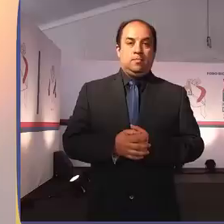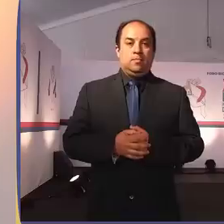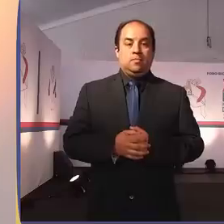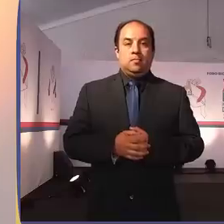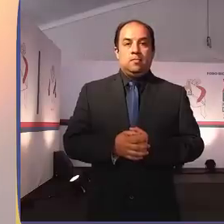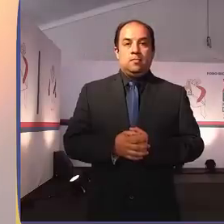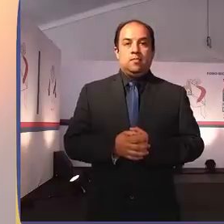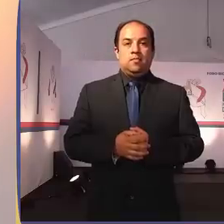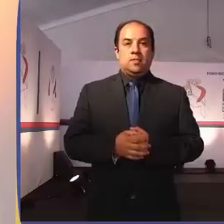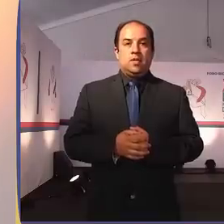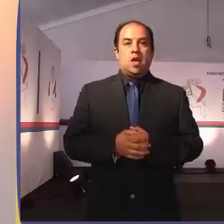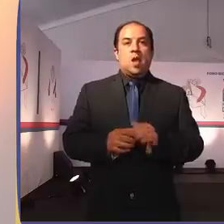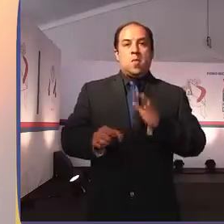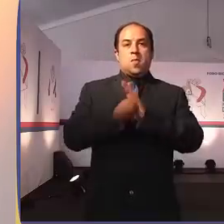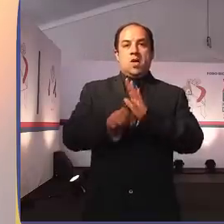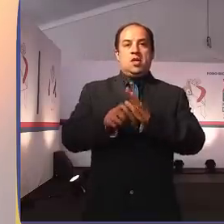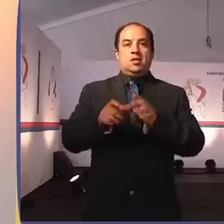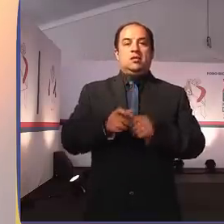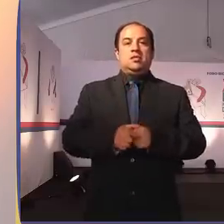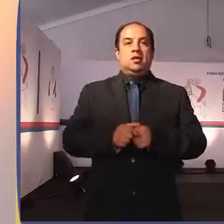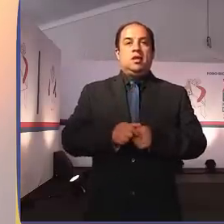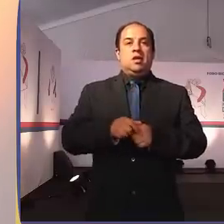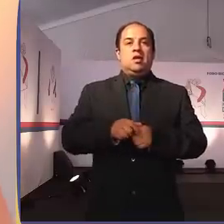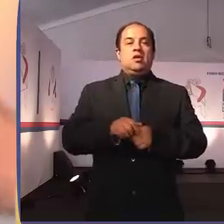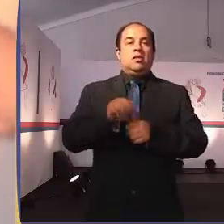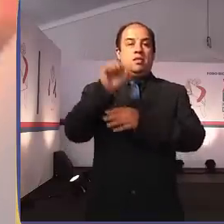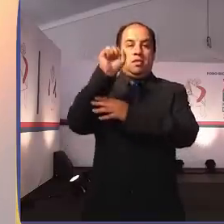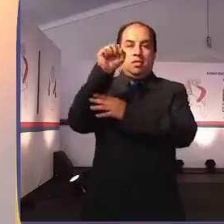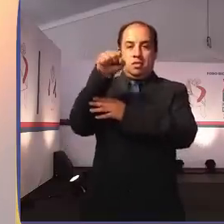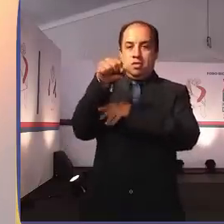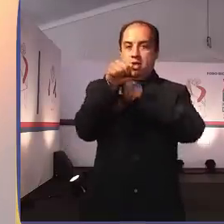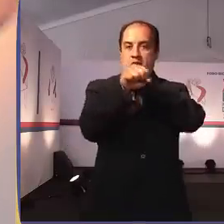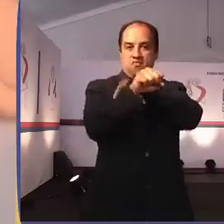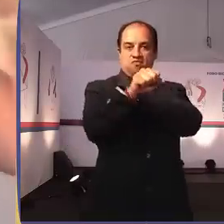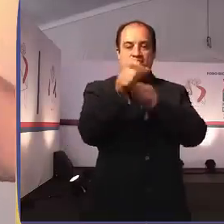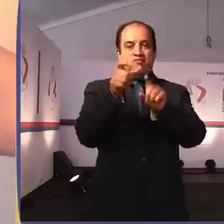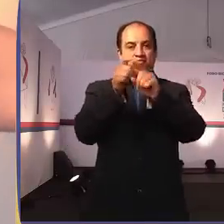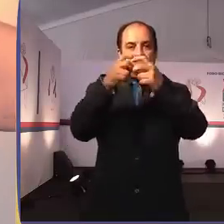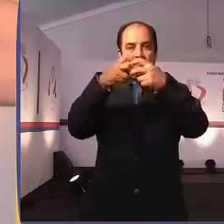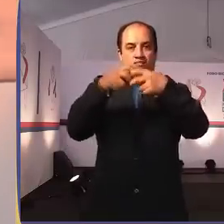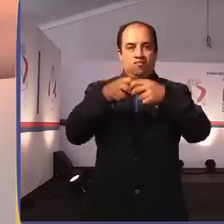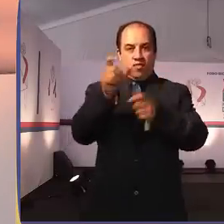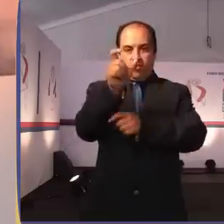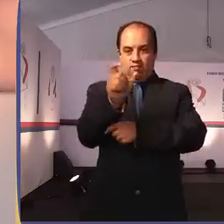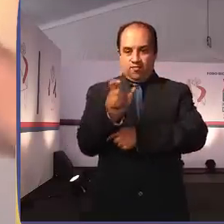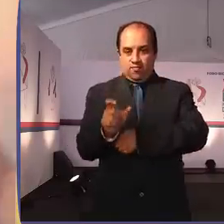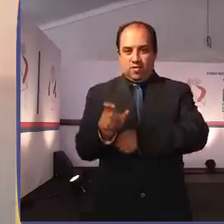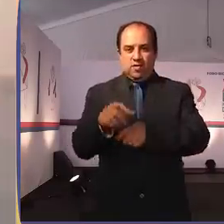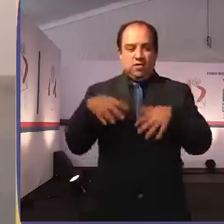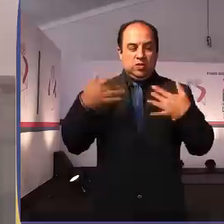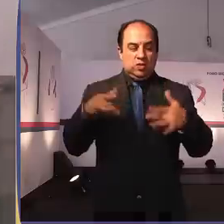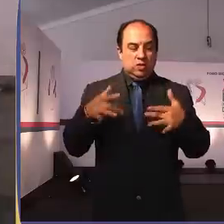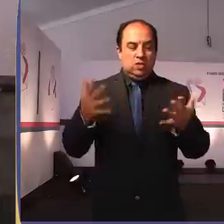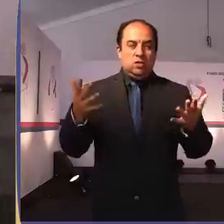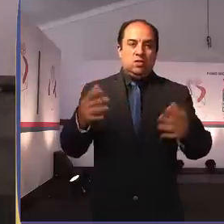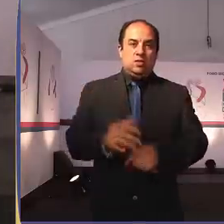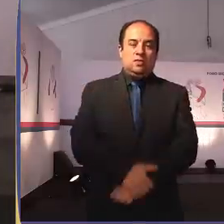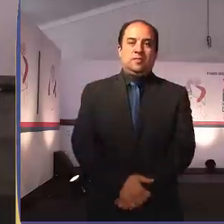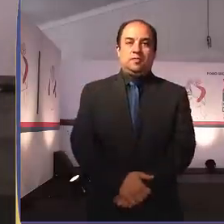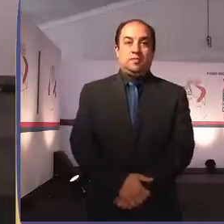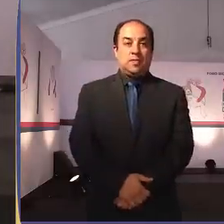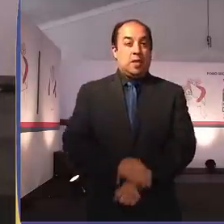Las cervicales, por ejemplo, están así leyendo y empiezan unos dolores aquí. Miren, Paco, cómo acabó. Lo dirás de